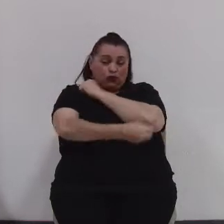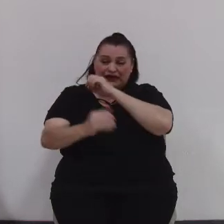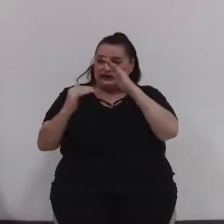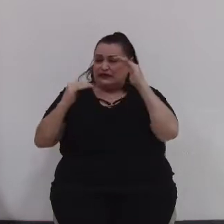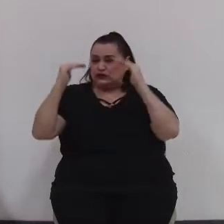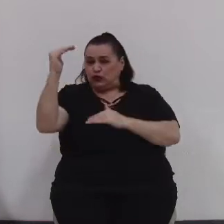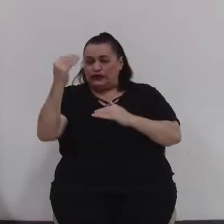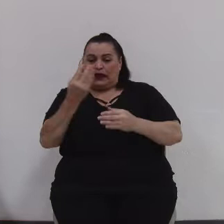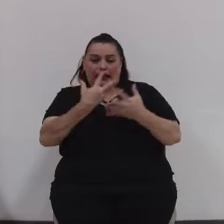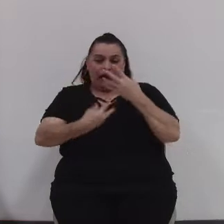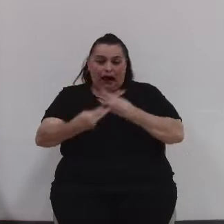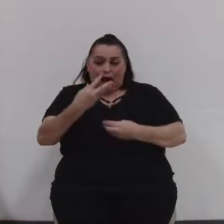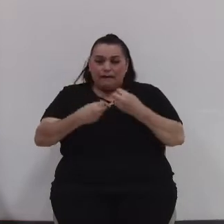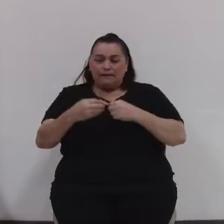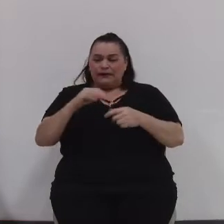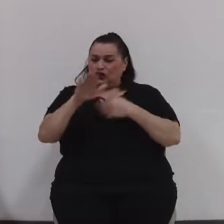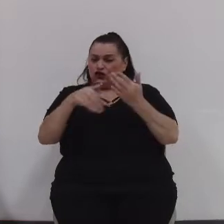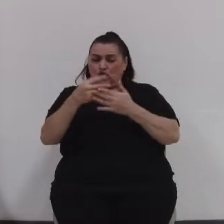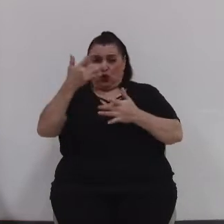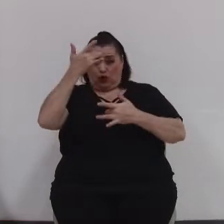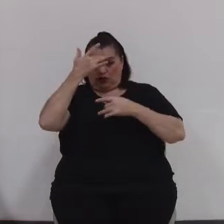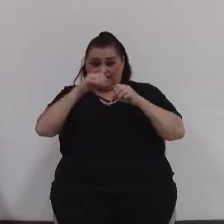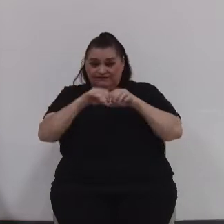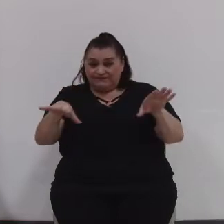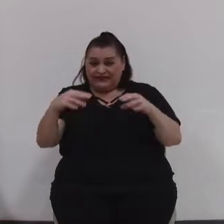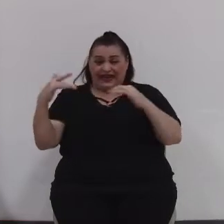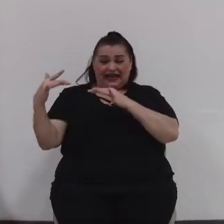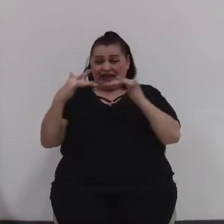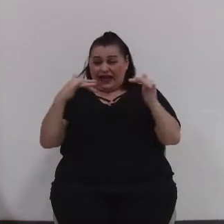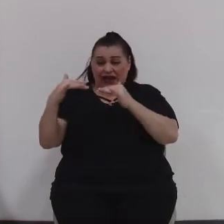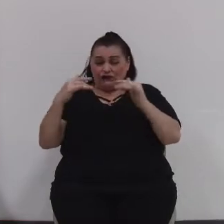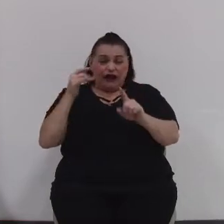hambre, profundizados por la pandemia y por la guerra, afectan con